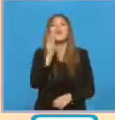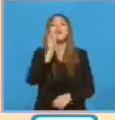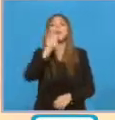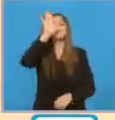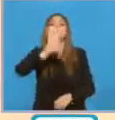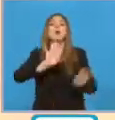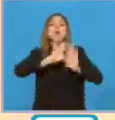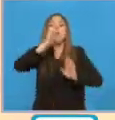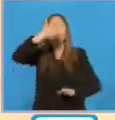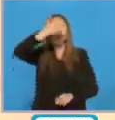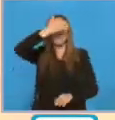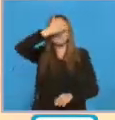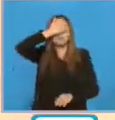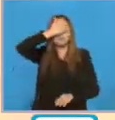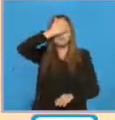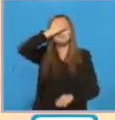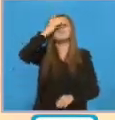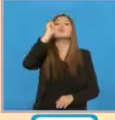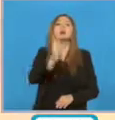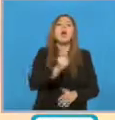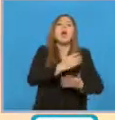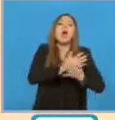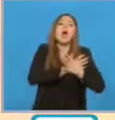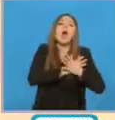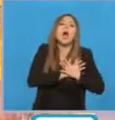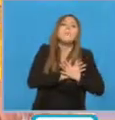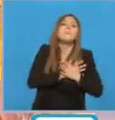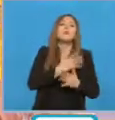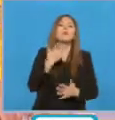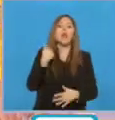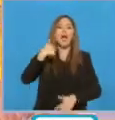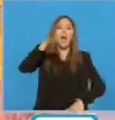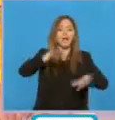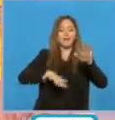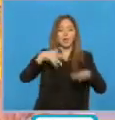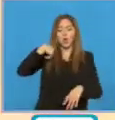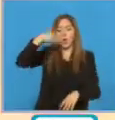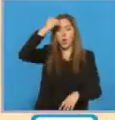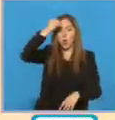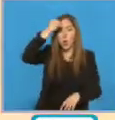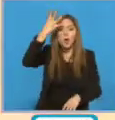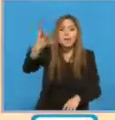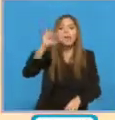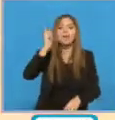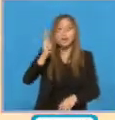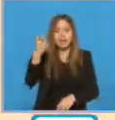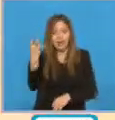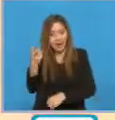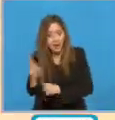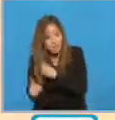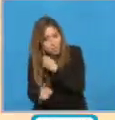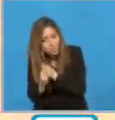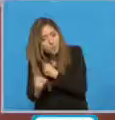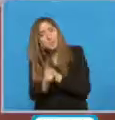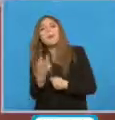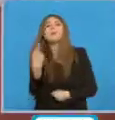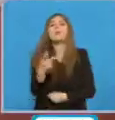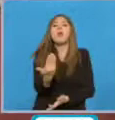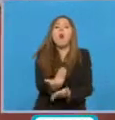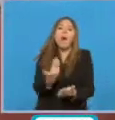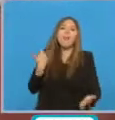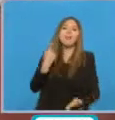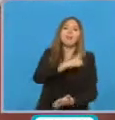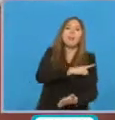Este amor lo que hace es que a veces se nos olvida que eso tiene defectos y que hay que ayudarlo a